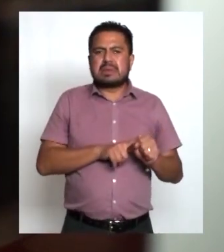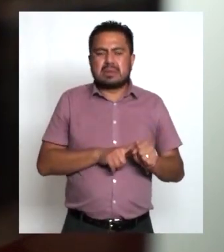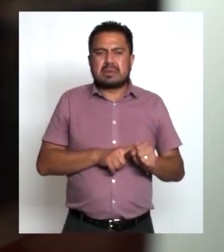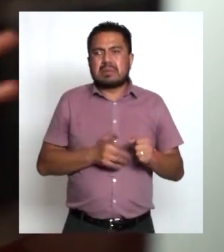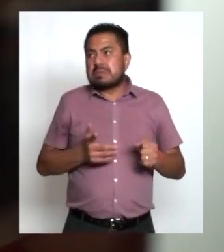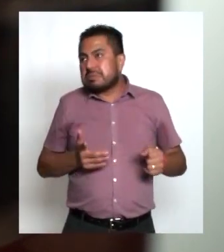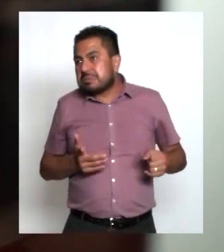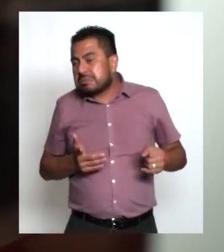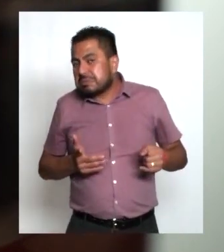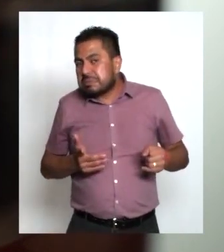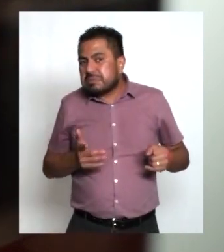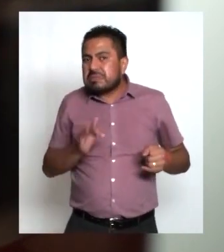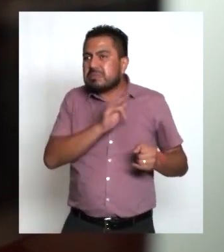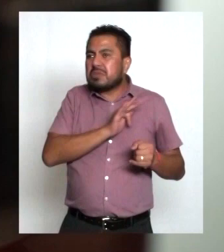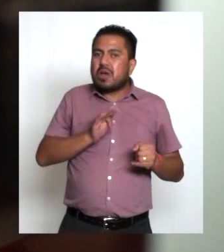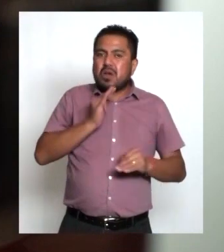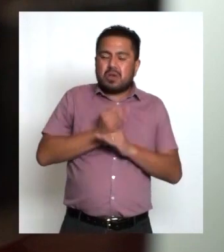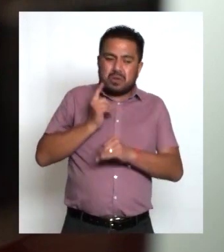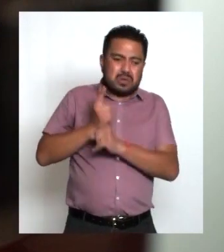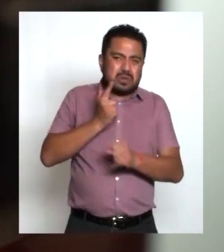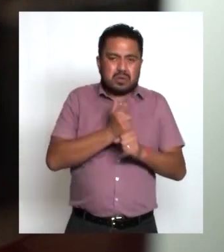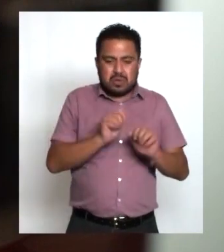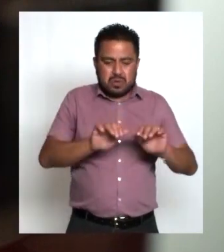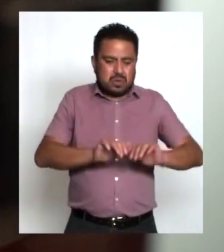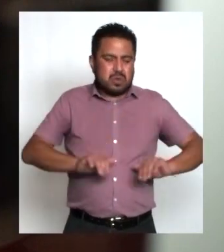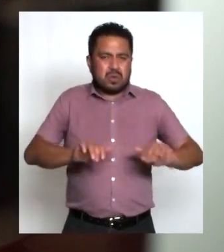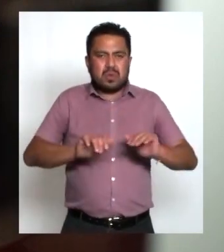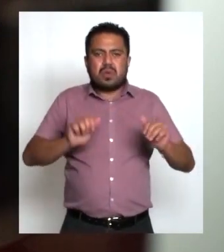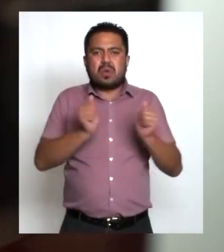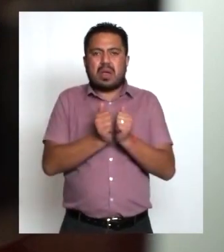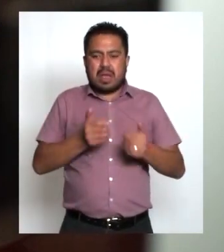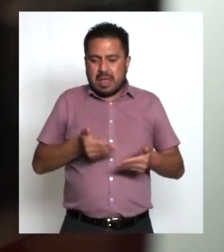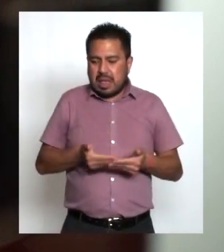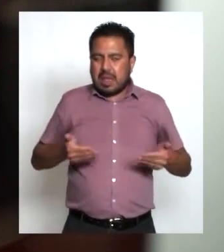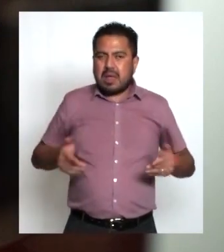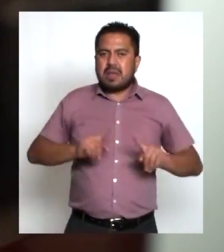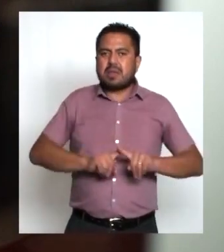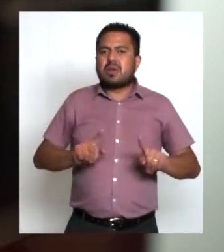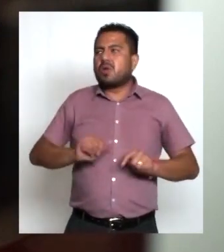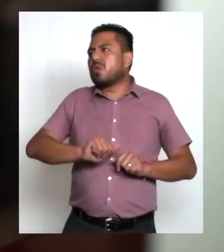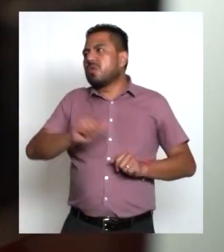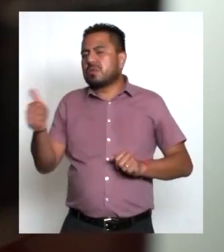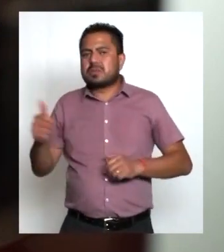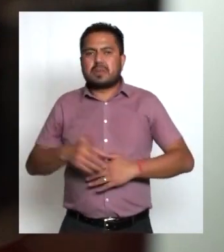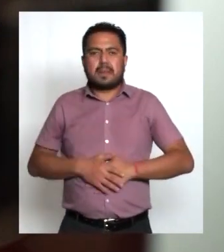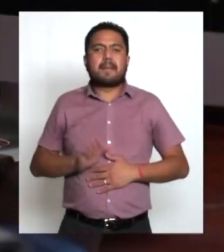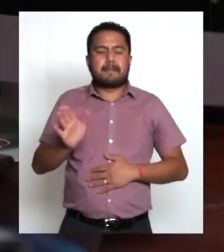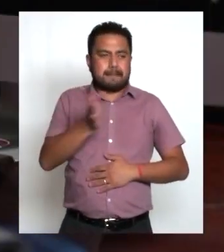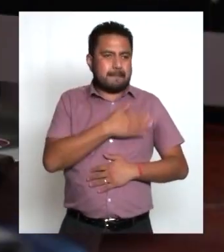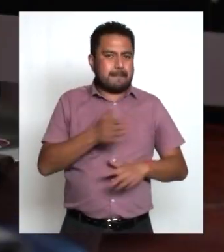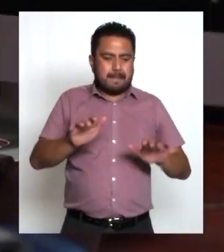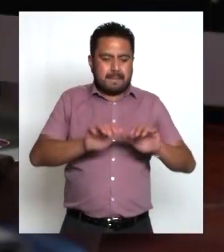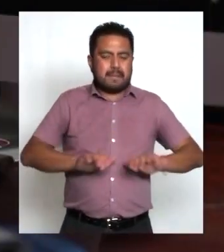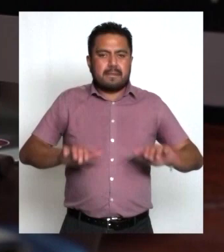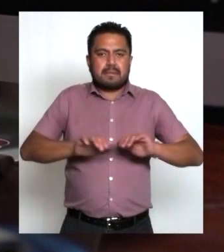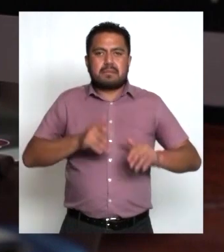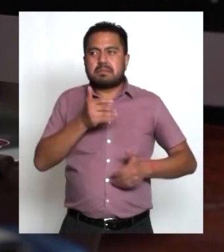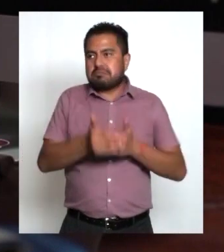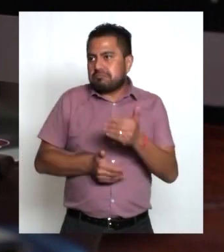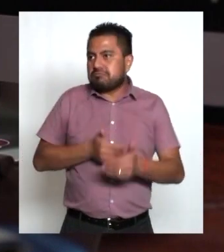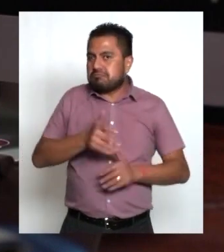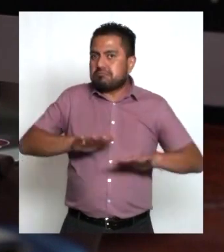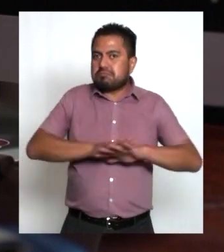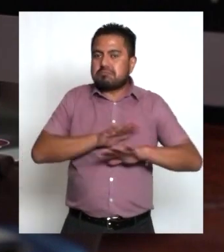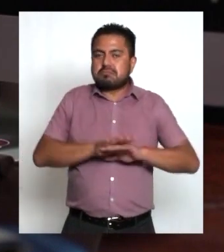específicas que podemos encontrar en las computadoras de ahora a diferencia de las otras? Bueno, las computadoras